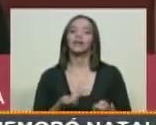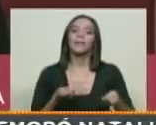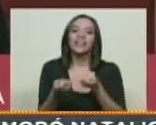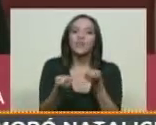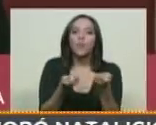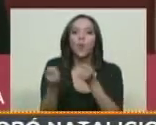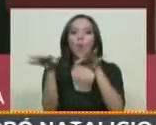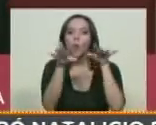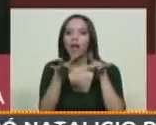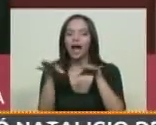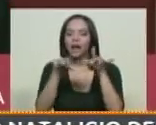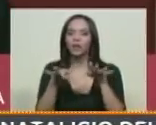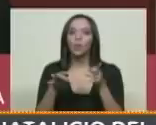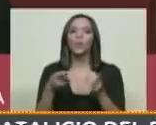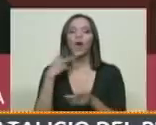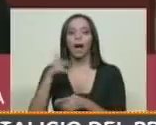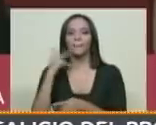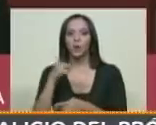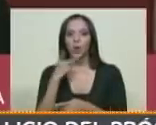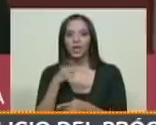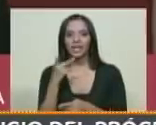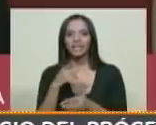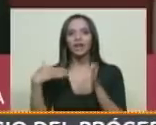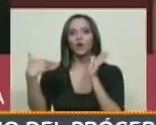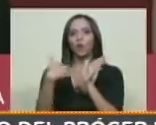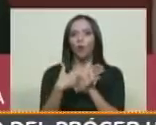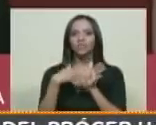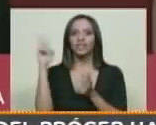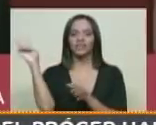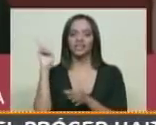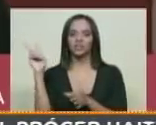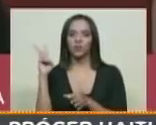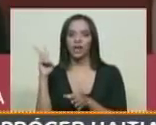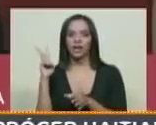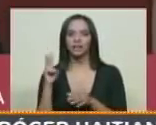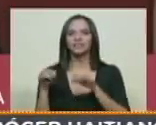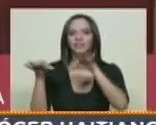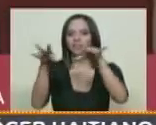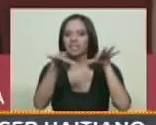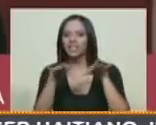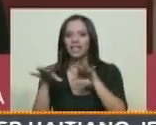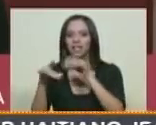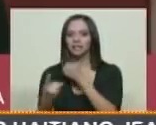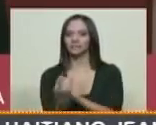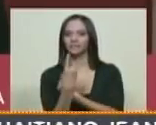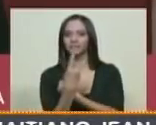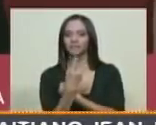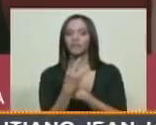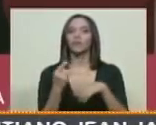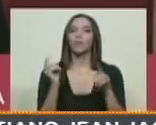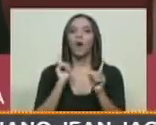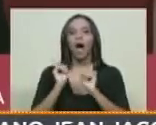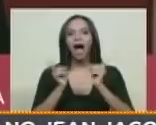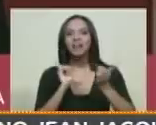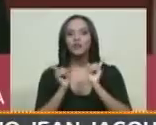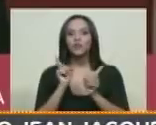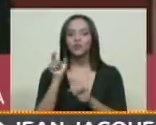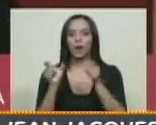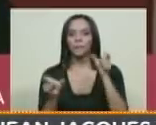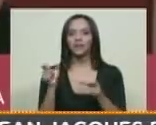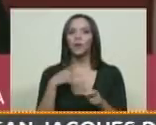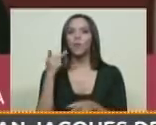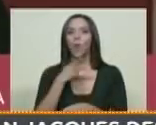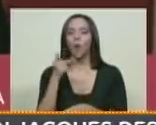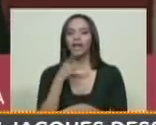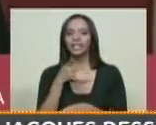maniobra política contra Venezuela, inducidos y estafados por algunos actores políticos